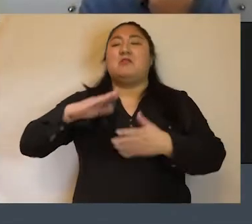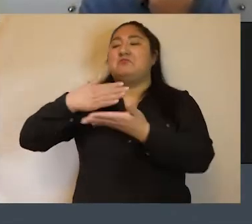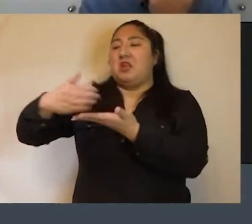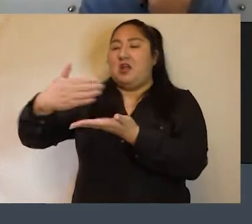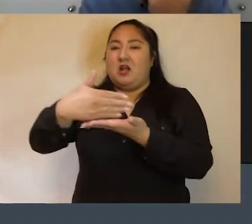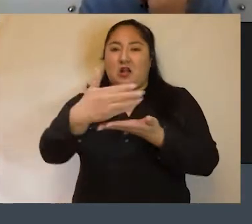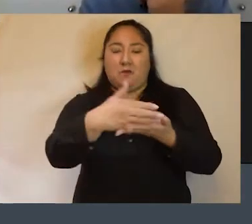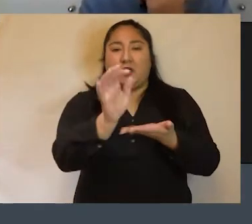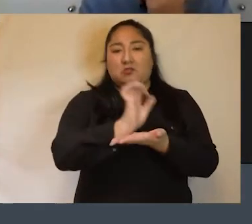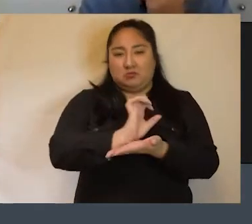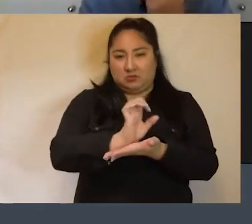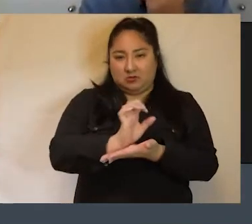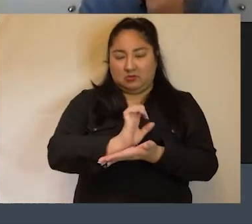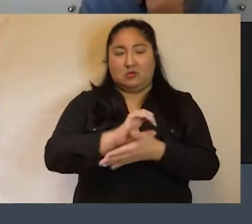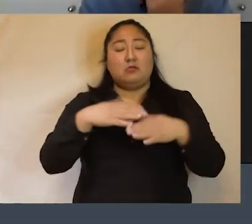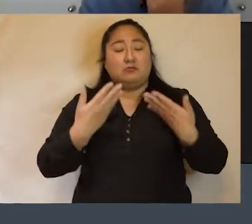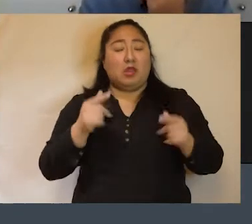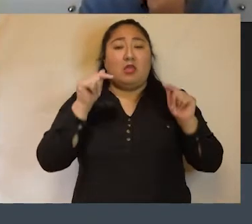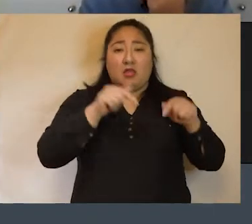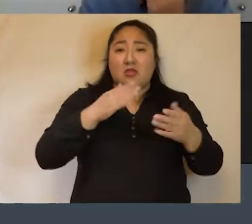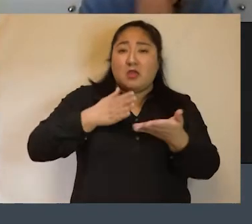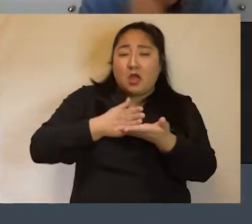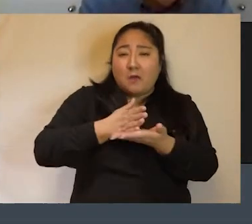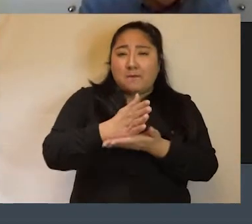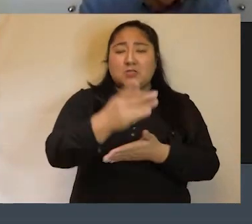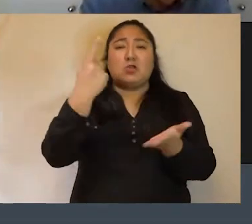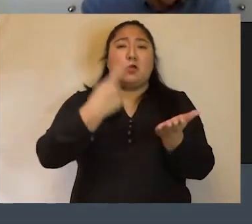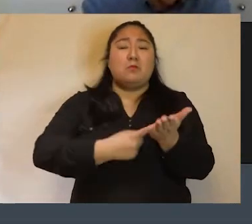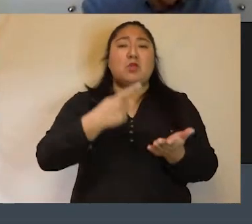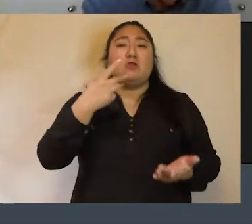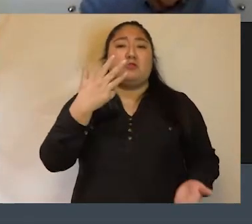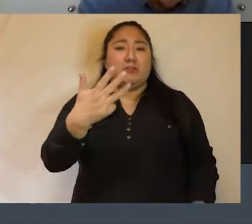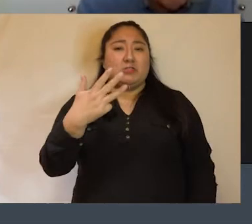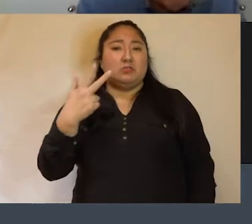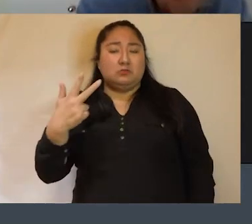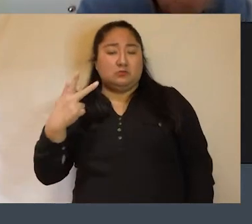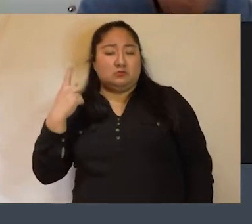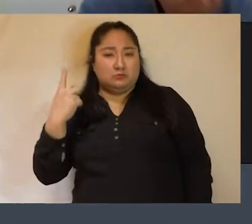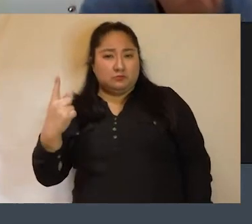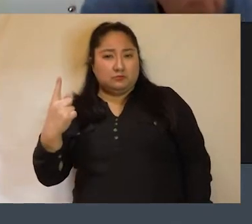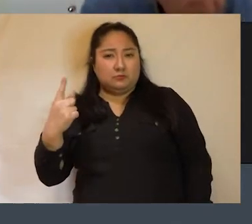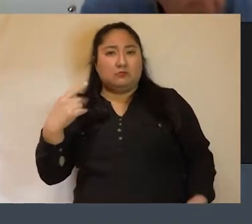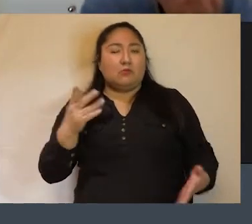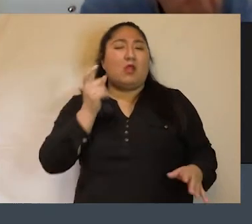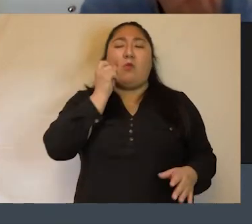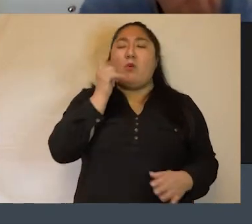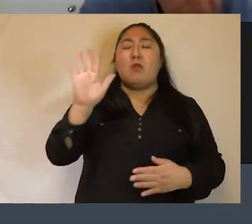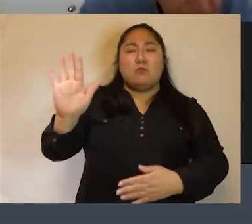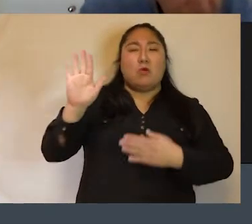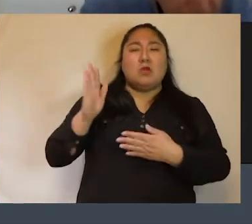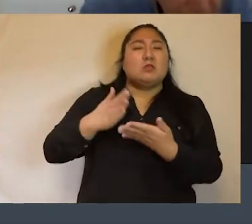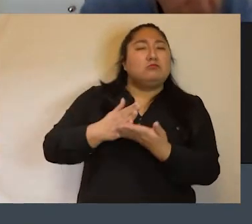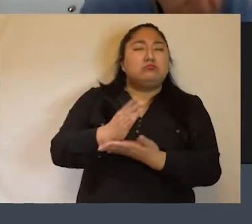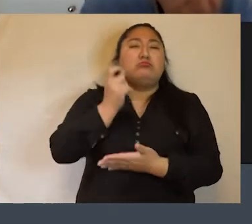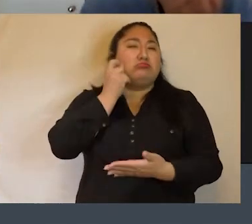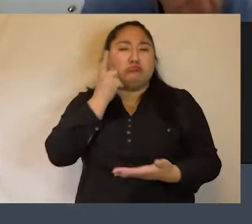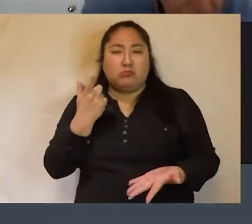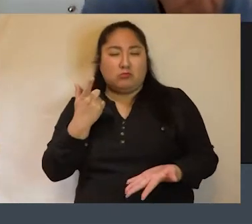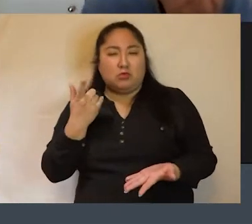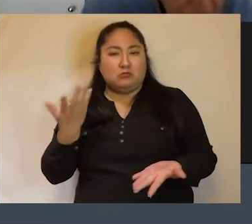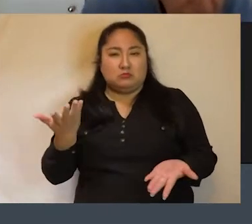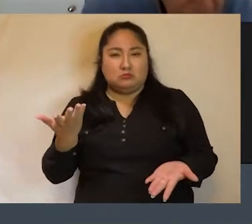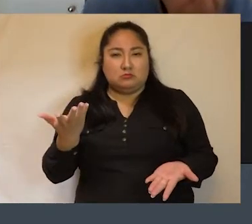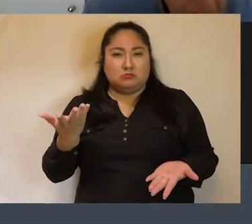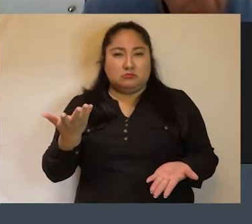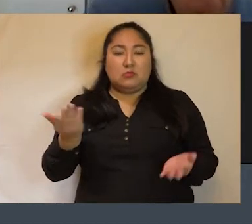provisión, es decir, el reparto estatal. Y desde ahí comenzó a operar desde 1981 y cuál fue la promesa